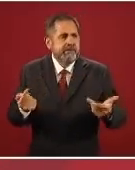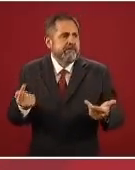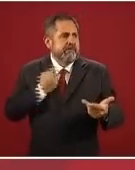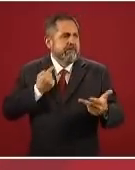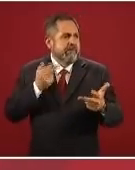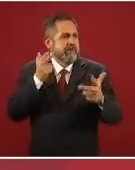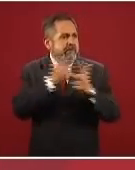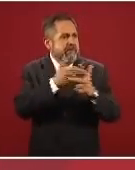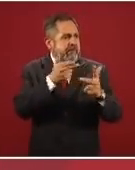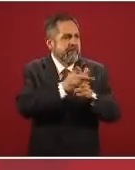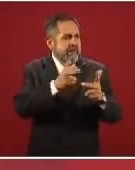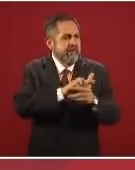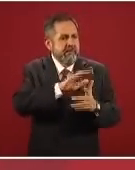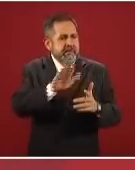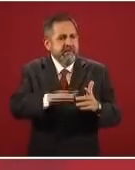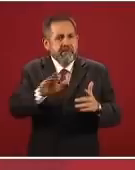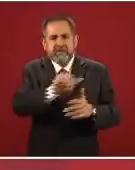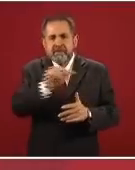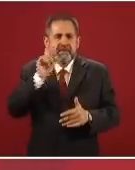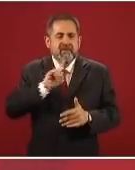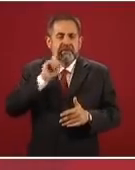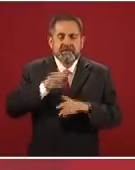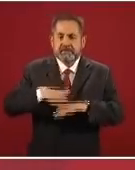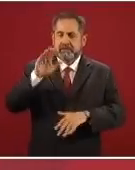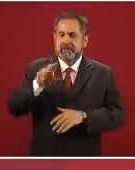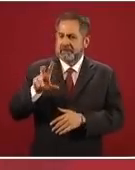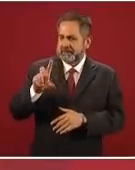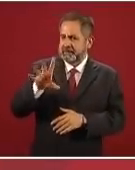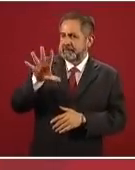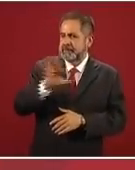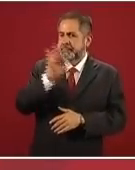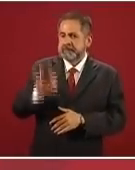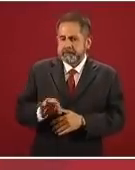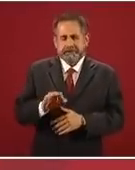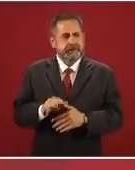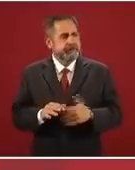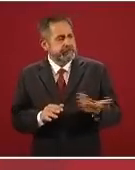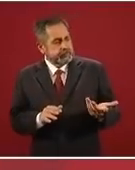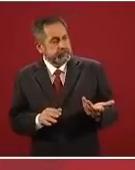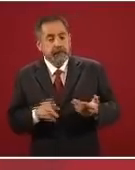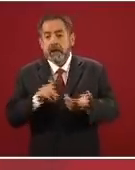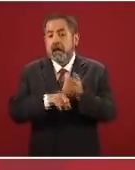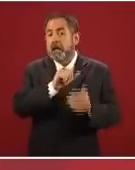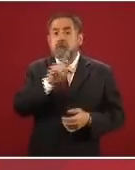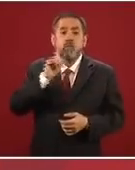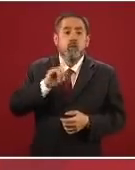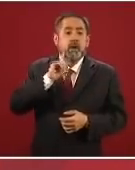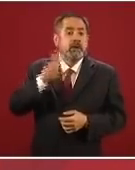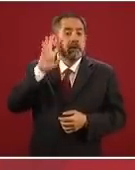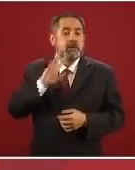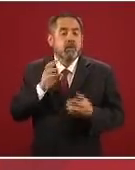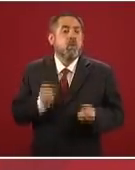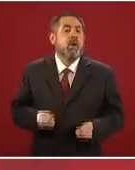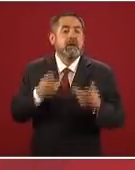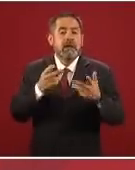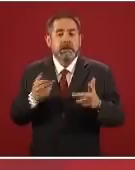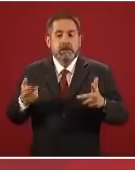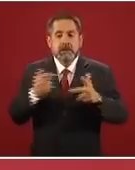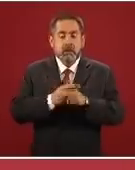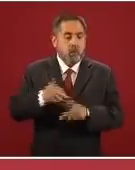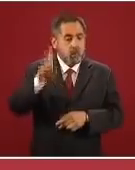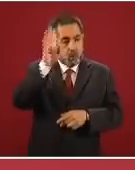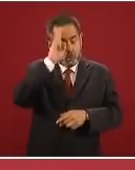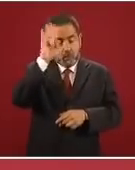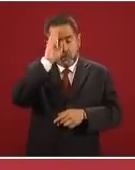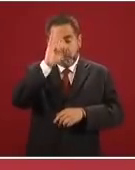han crecido alrededor del 35%. Y en el caso de los feminicidios, el asunto realmente se disparó de